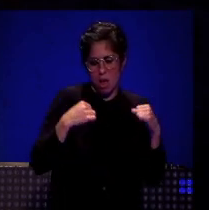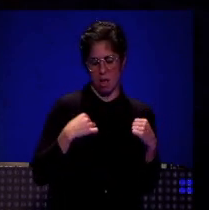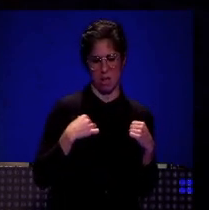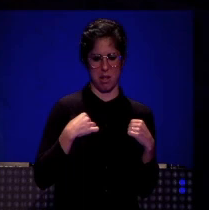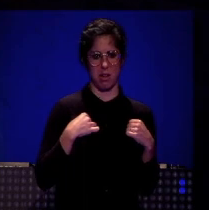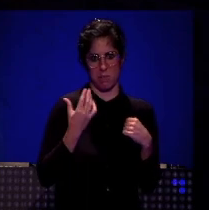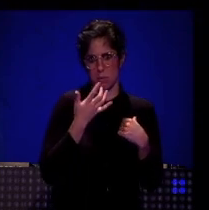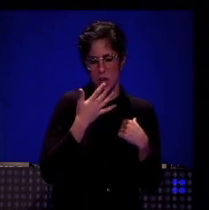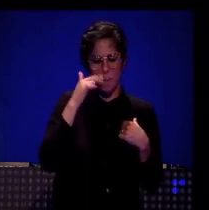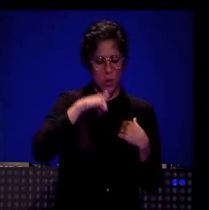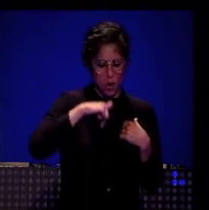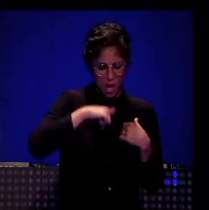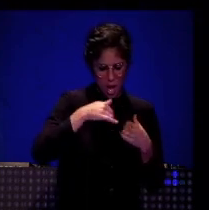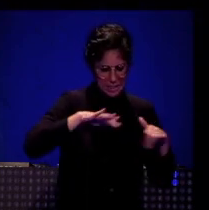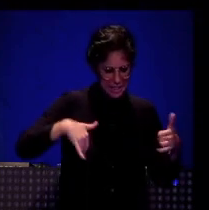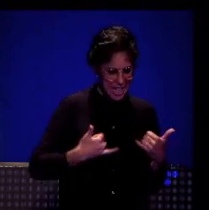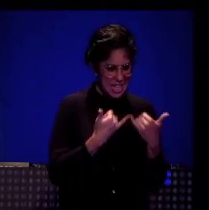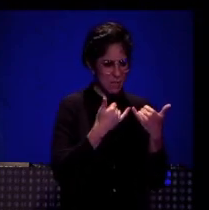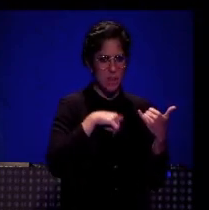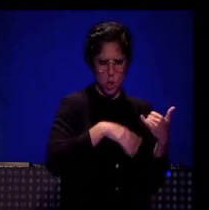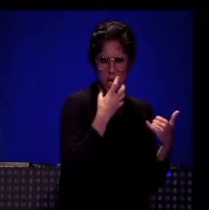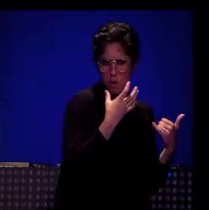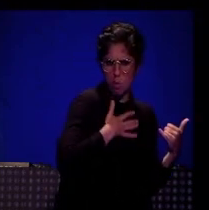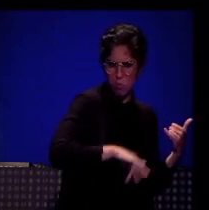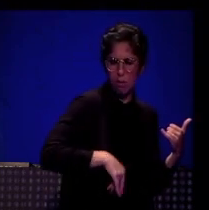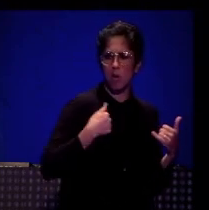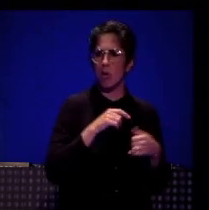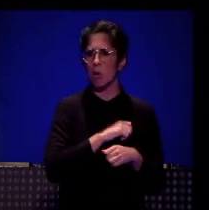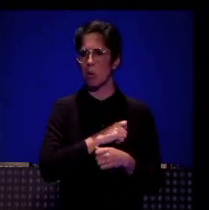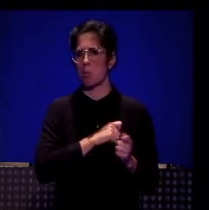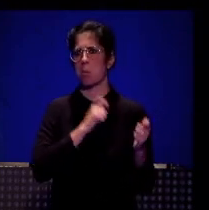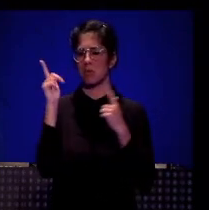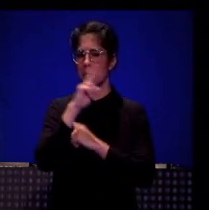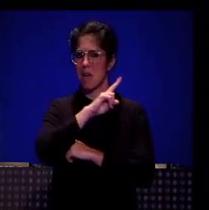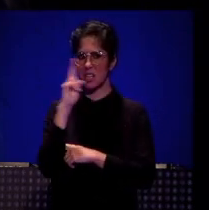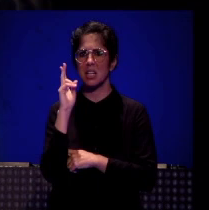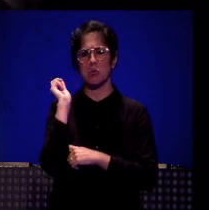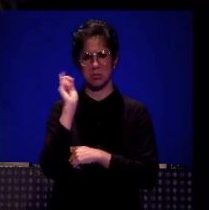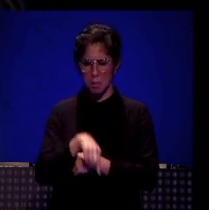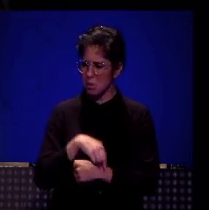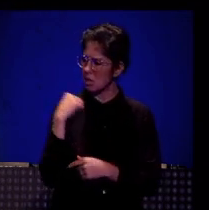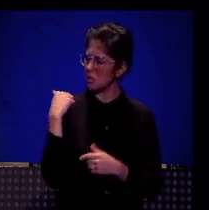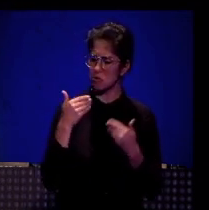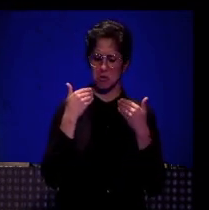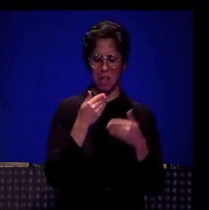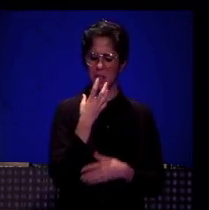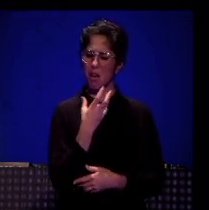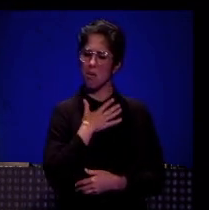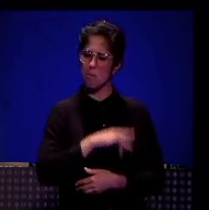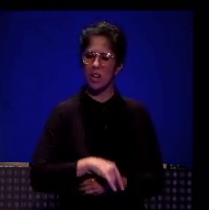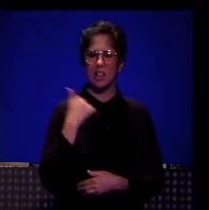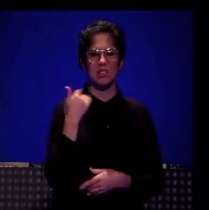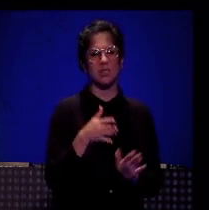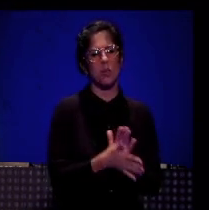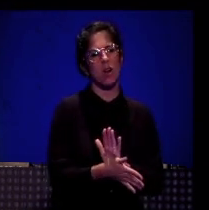estamos en tenerife podemos grabar nuestra época estamos en madrid pues también no hace falta llevar nos el equipo nos en movilidad movilidad y simpleza